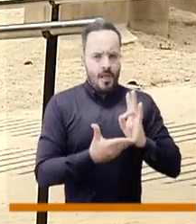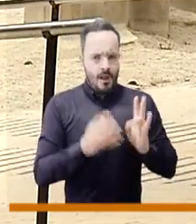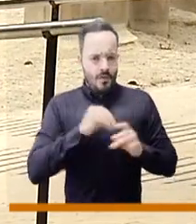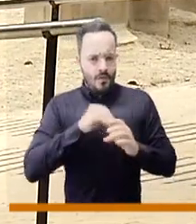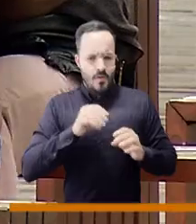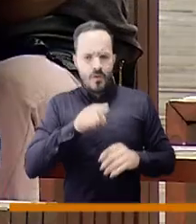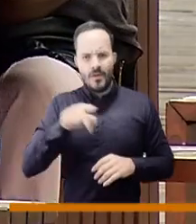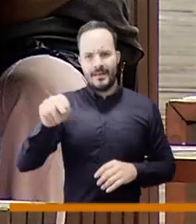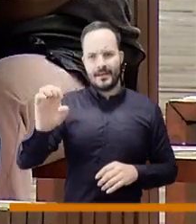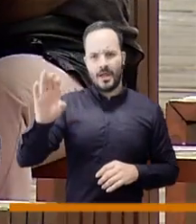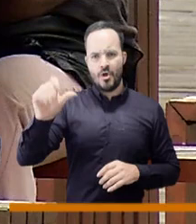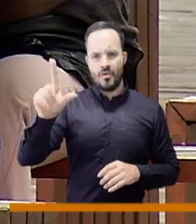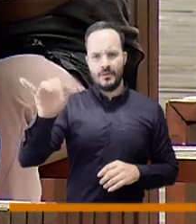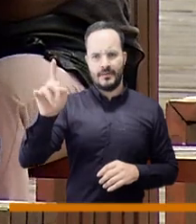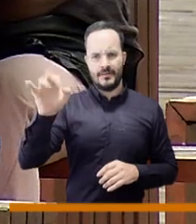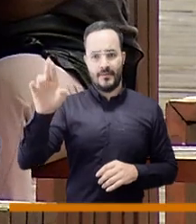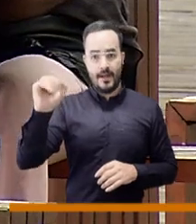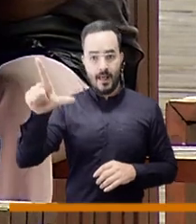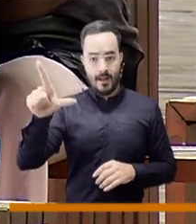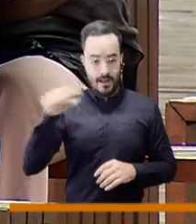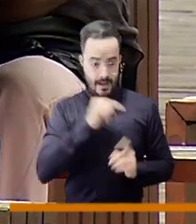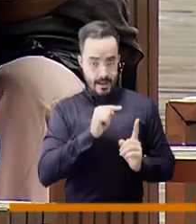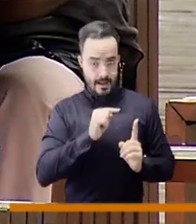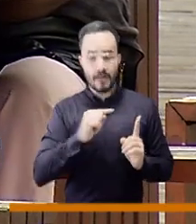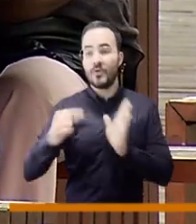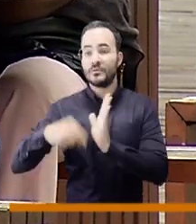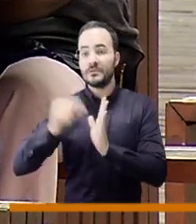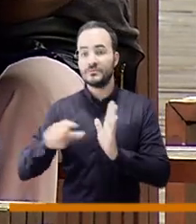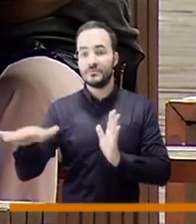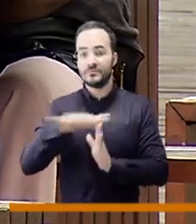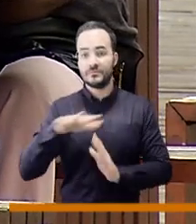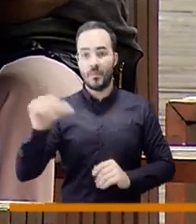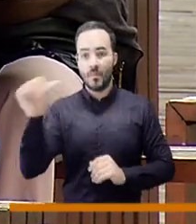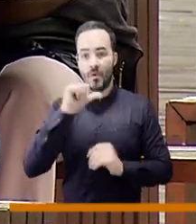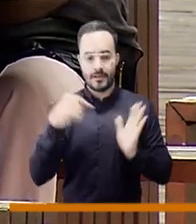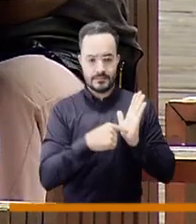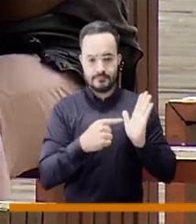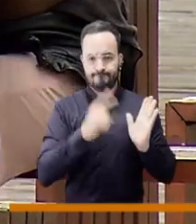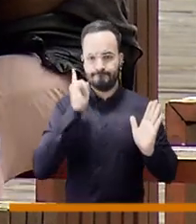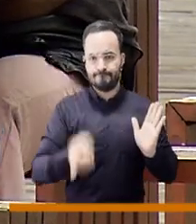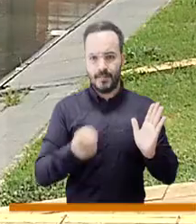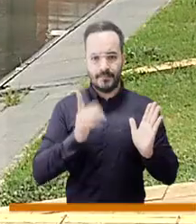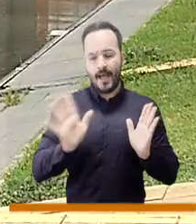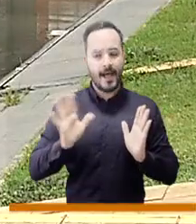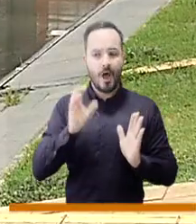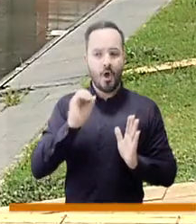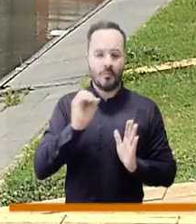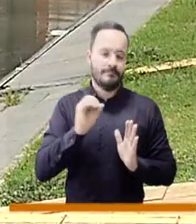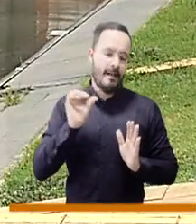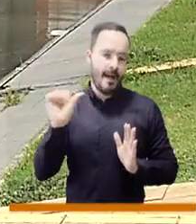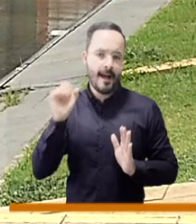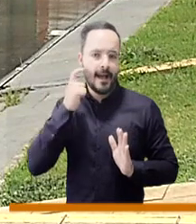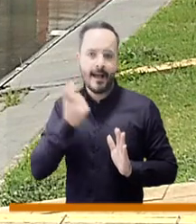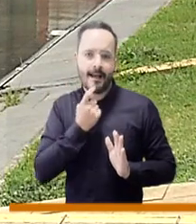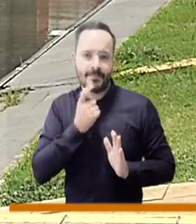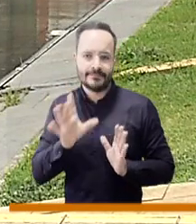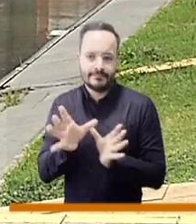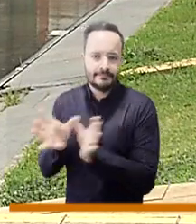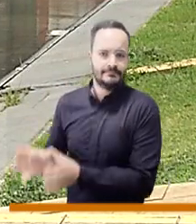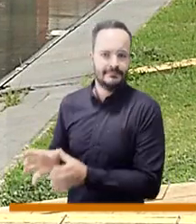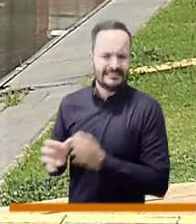y las formas de contratación dejan por fuera a las mujeres, y pensamos que esto tendría que redistribuirse, teníamos entonces